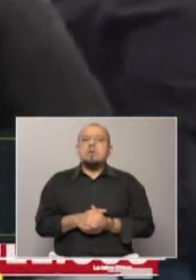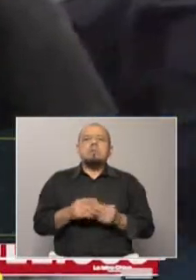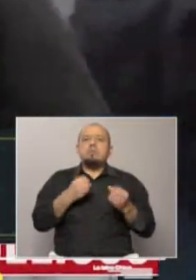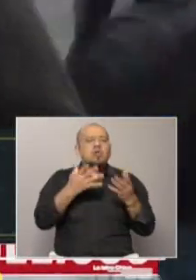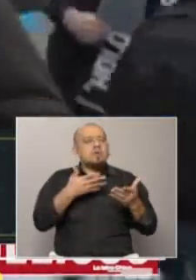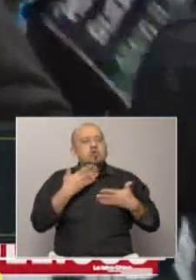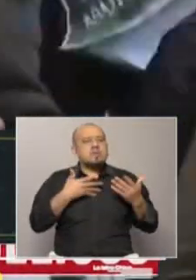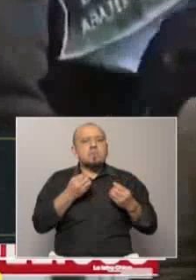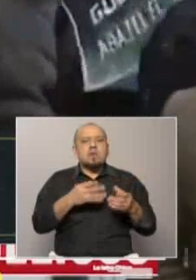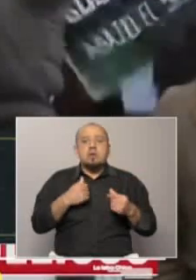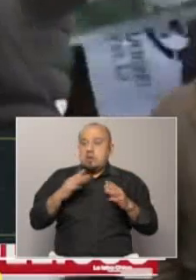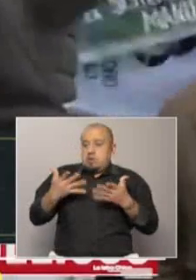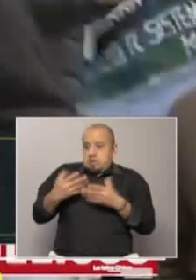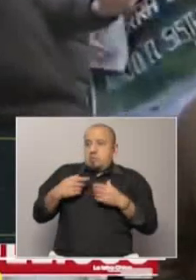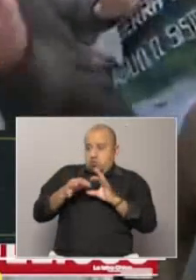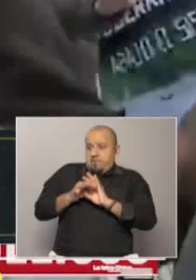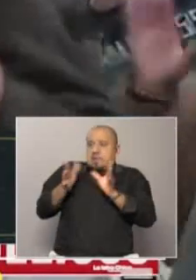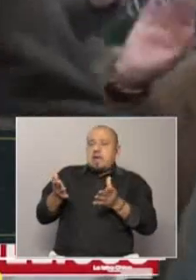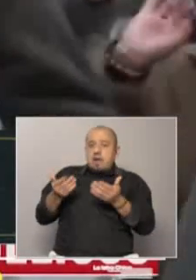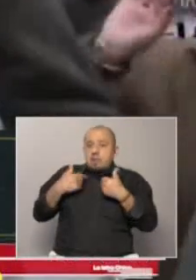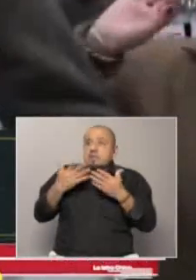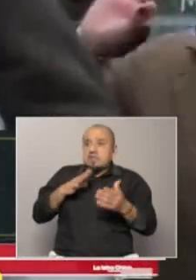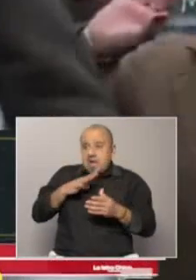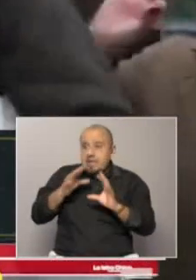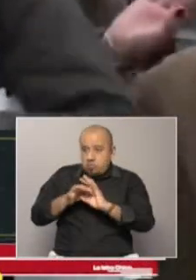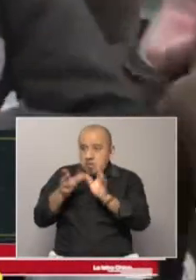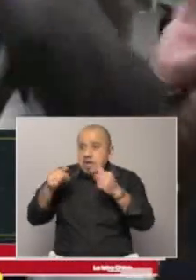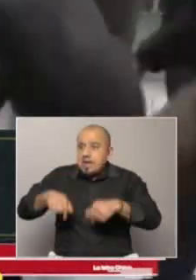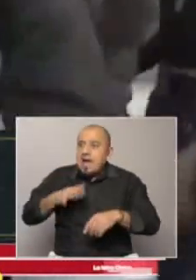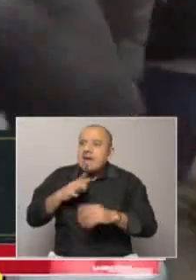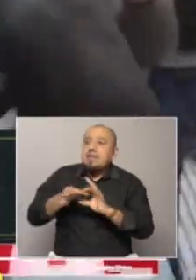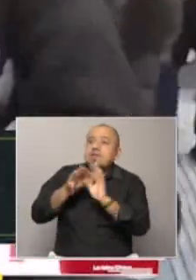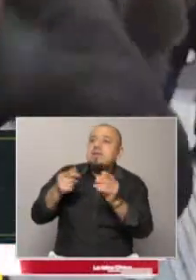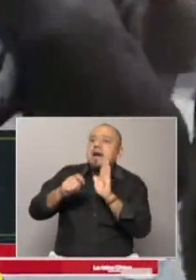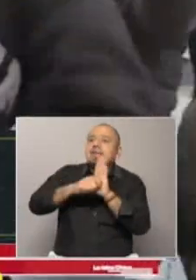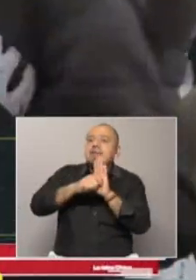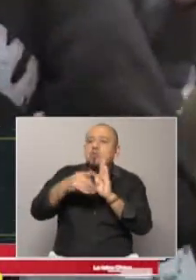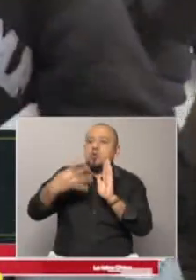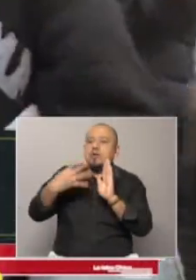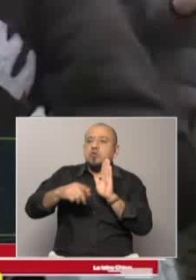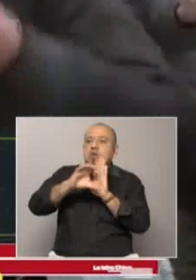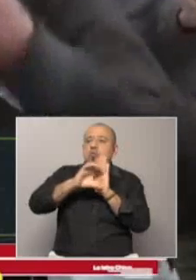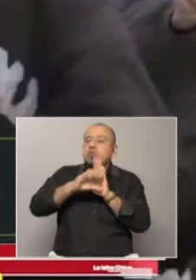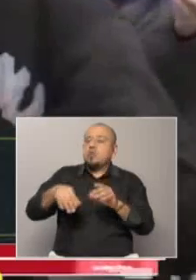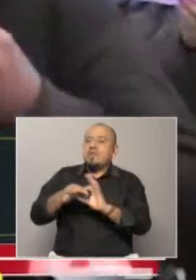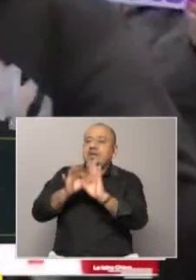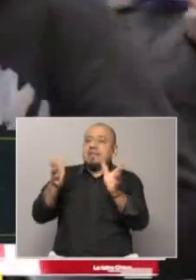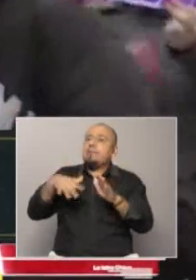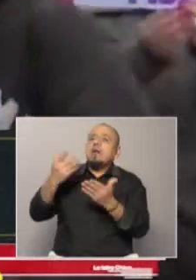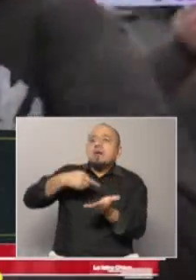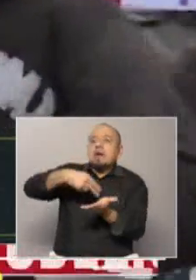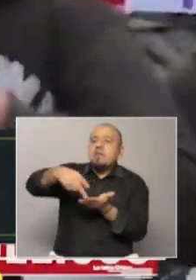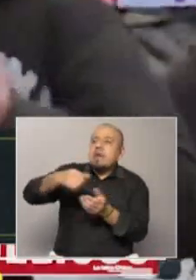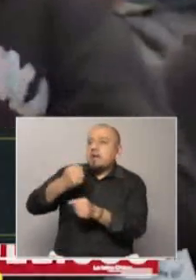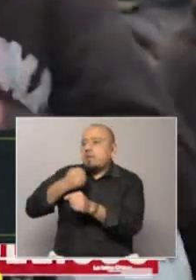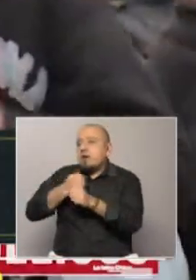protesta. Que queremos libertad, papito. Si hubiera democracia, acá hay libertad. Artículo 14 de la Constitución, libertad para circular y para